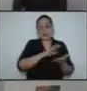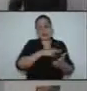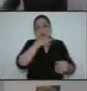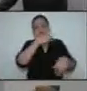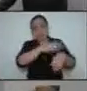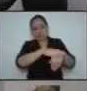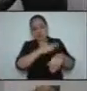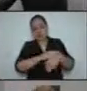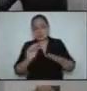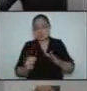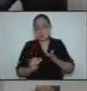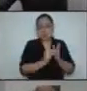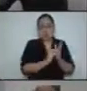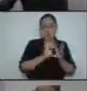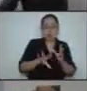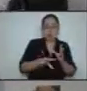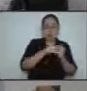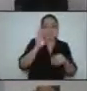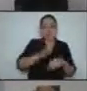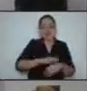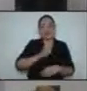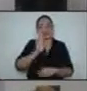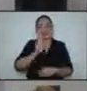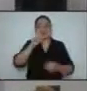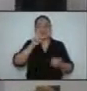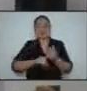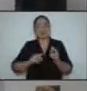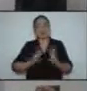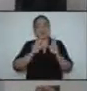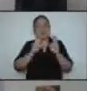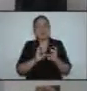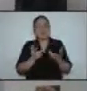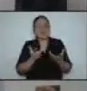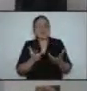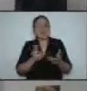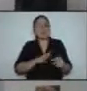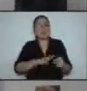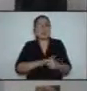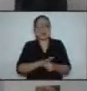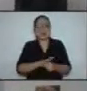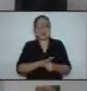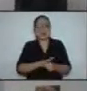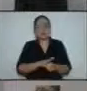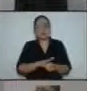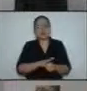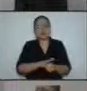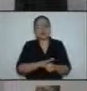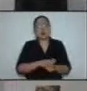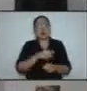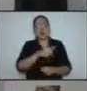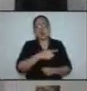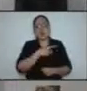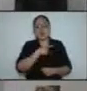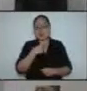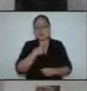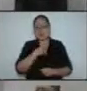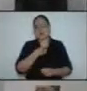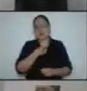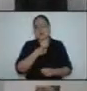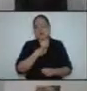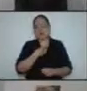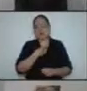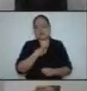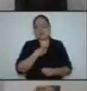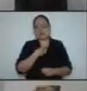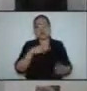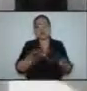poniendo a debate o en entredicho la debida observancia de la garantía de